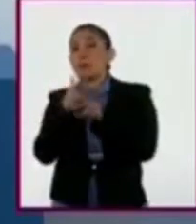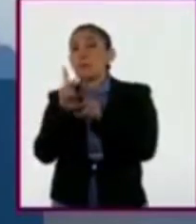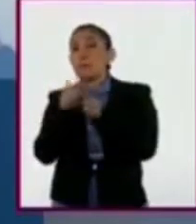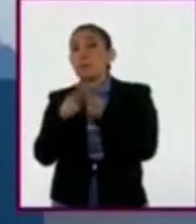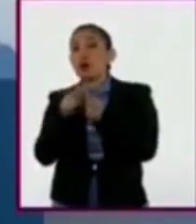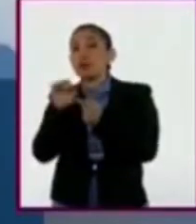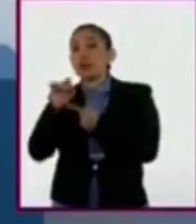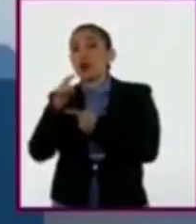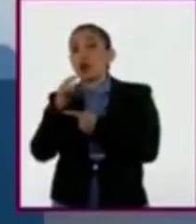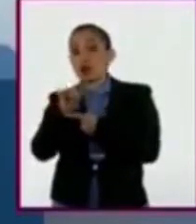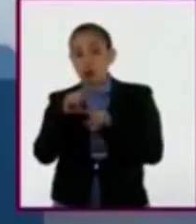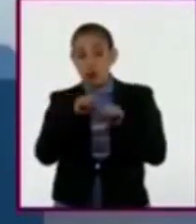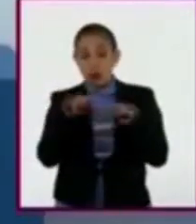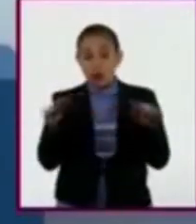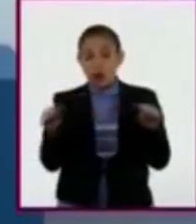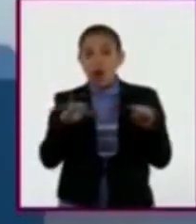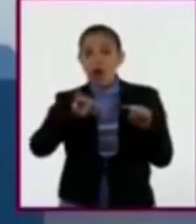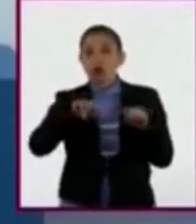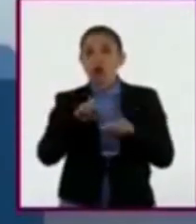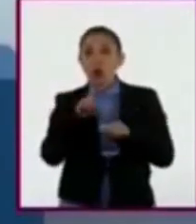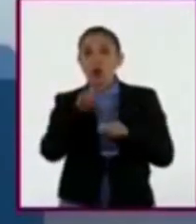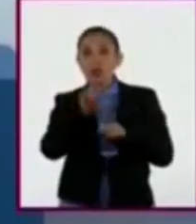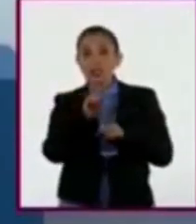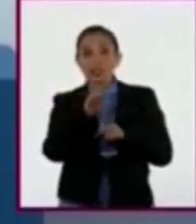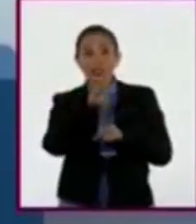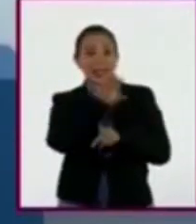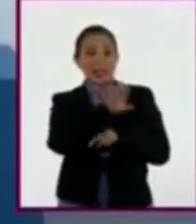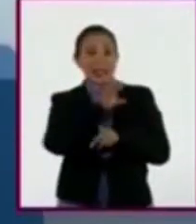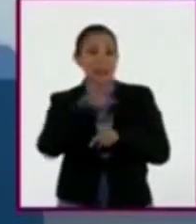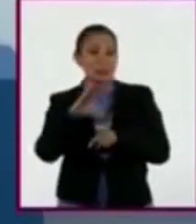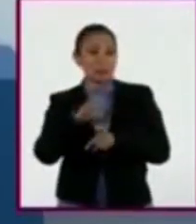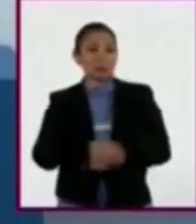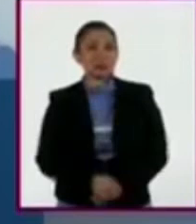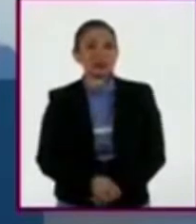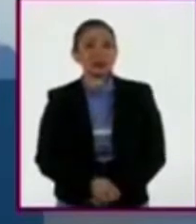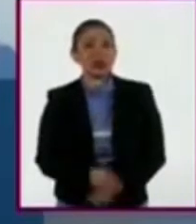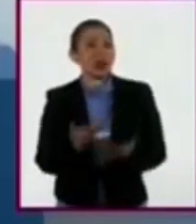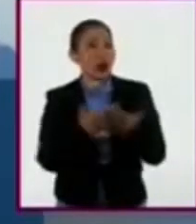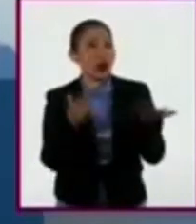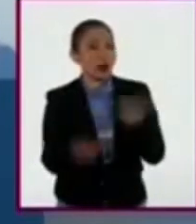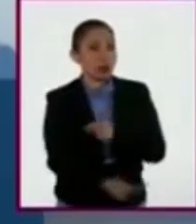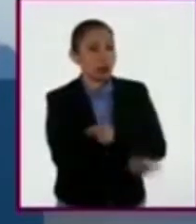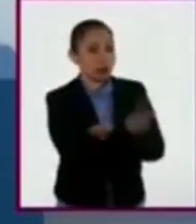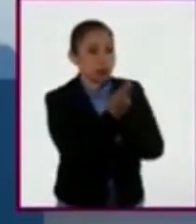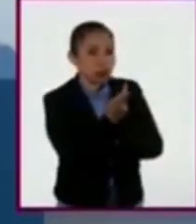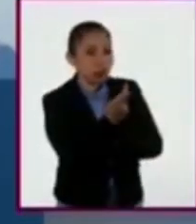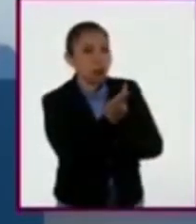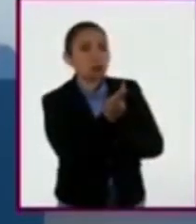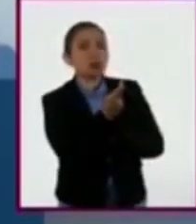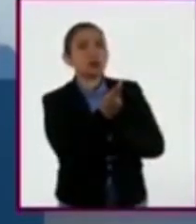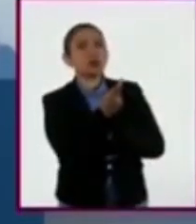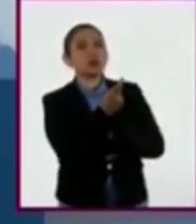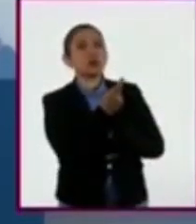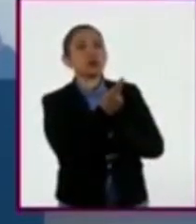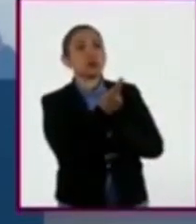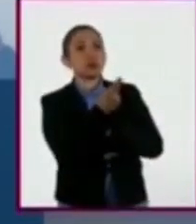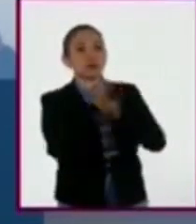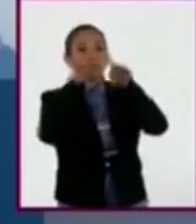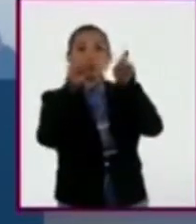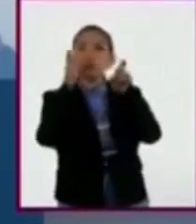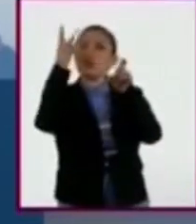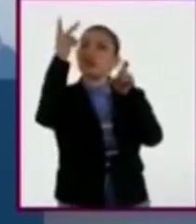y la energía cinética se expresa en joules. Profesor, una pregunta. ¿Elevar al cuadrado